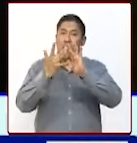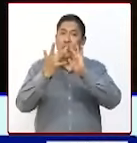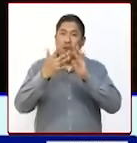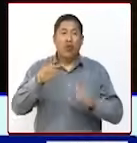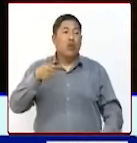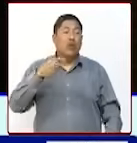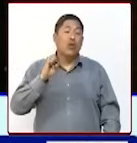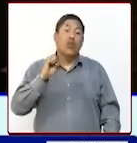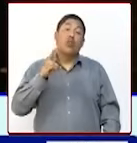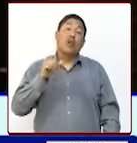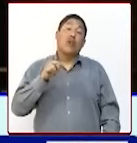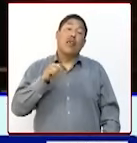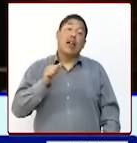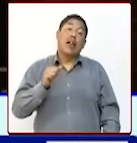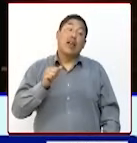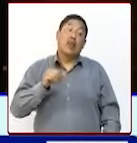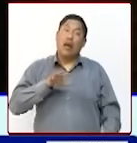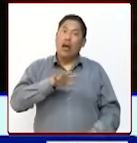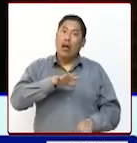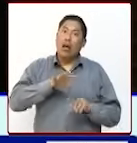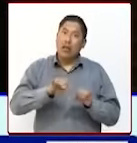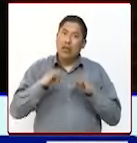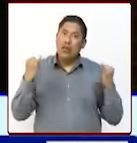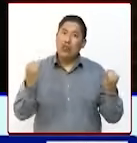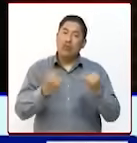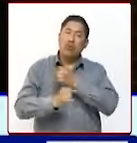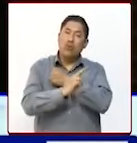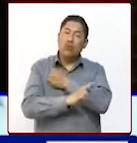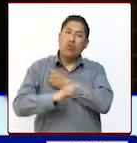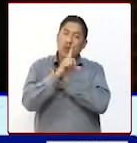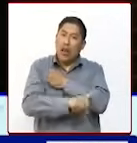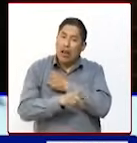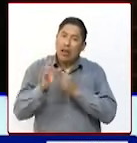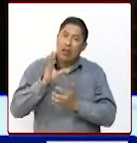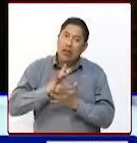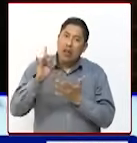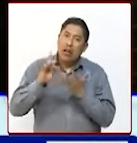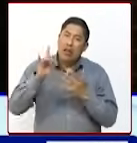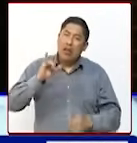en instalaciones del INE. Me imagino que arduo el trabajo en este lugar, Giovanna.